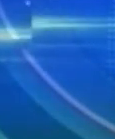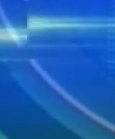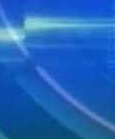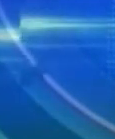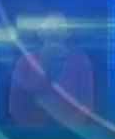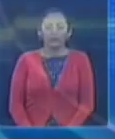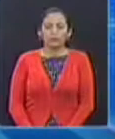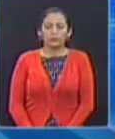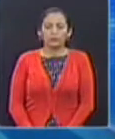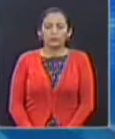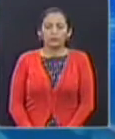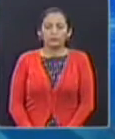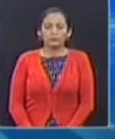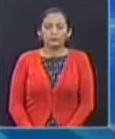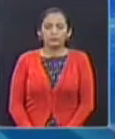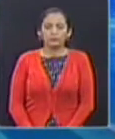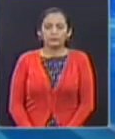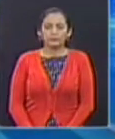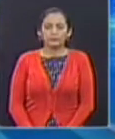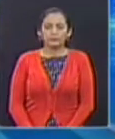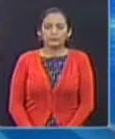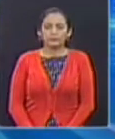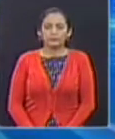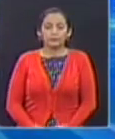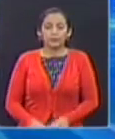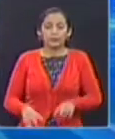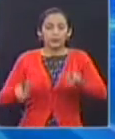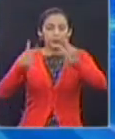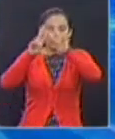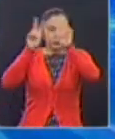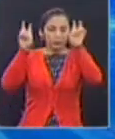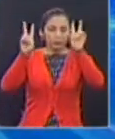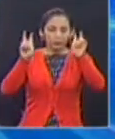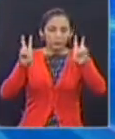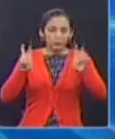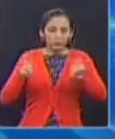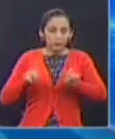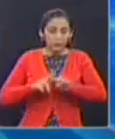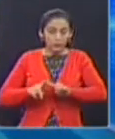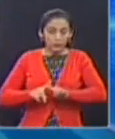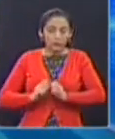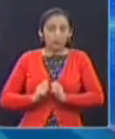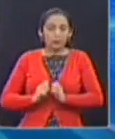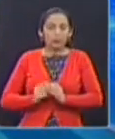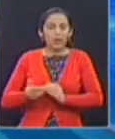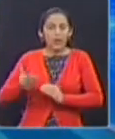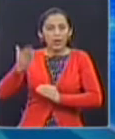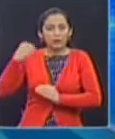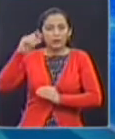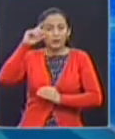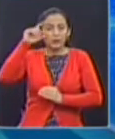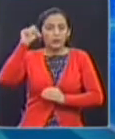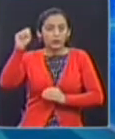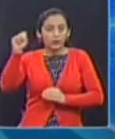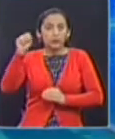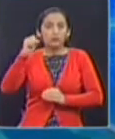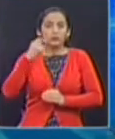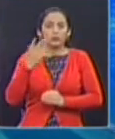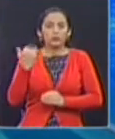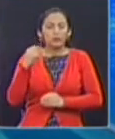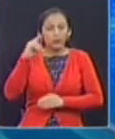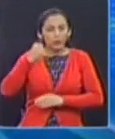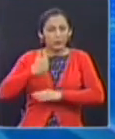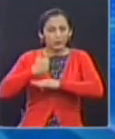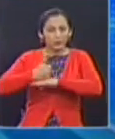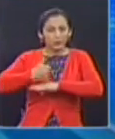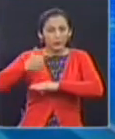de los funcionarios de alto nivel. En definitiva, temas que en determinado momento el líder de Creo, Guillermo Lasso, planteó. ¿Le están dando la razón